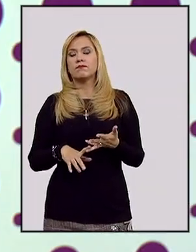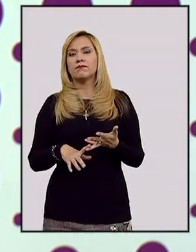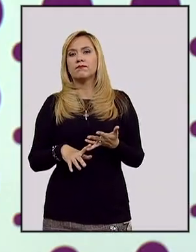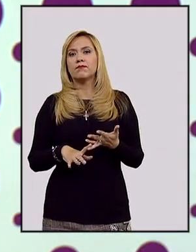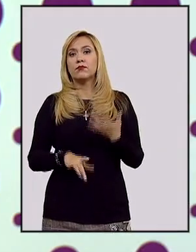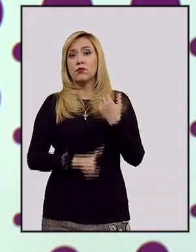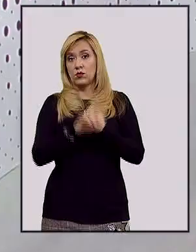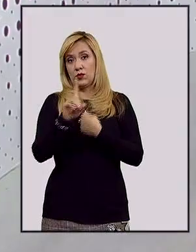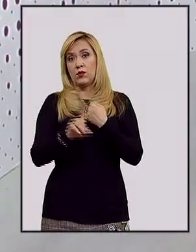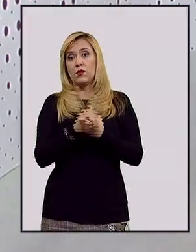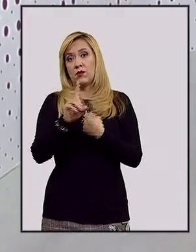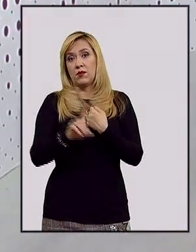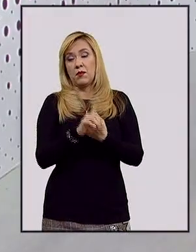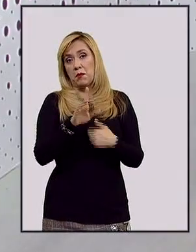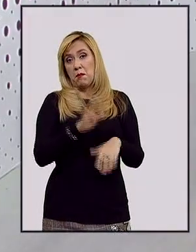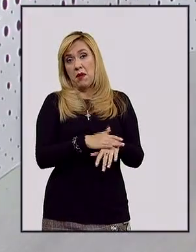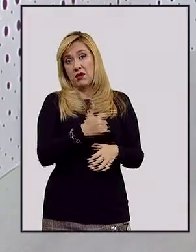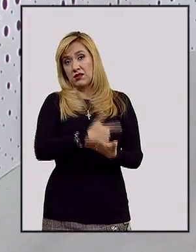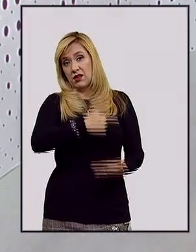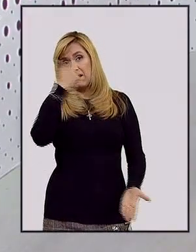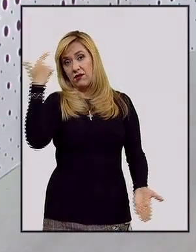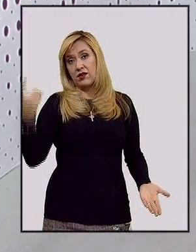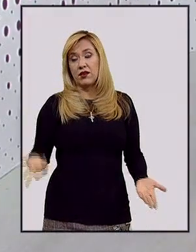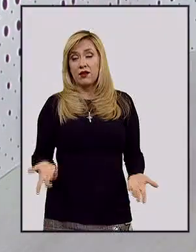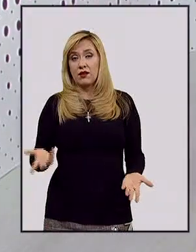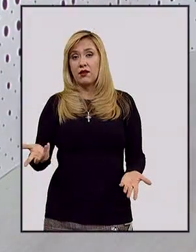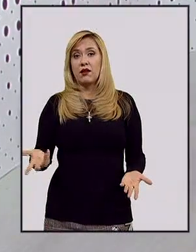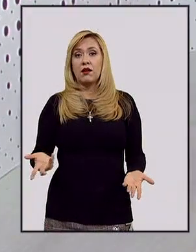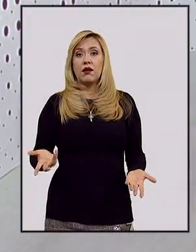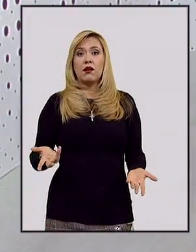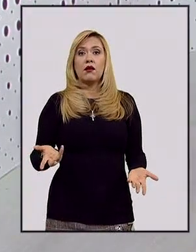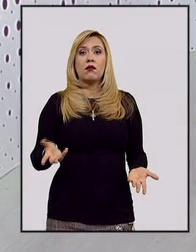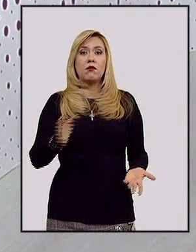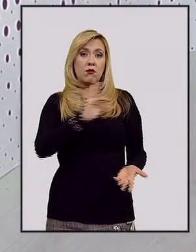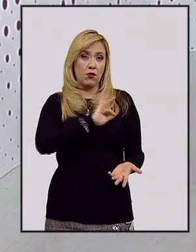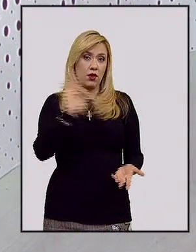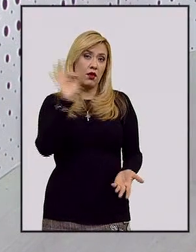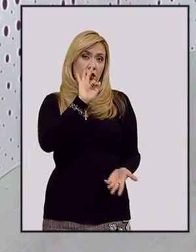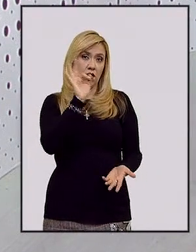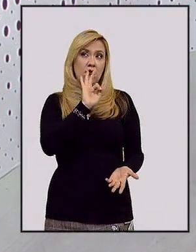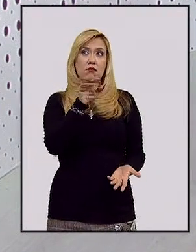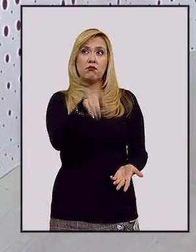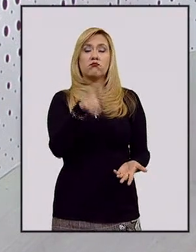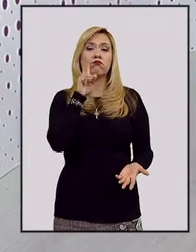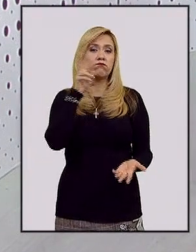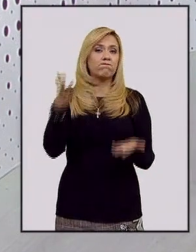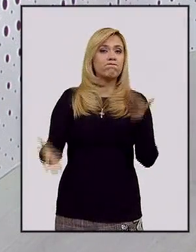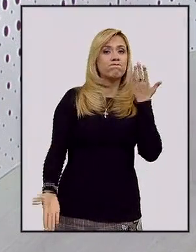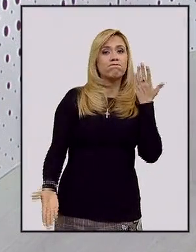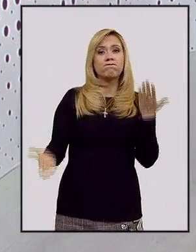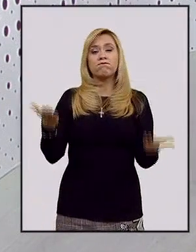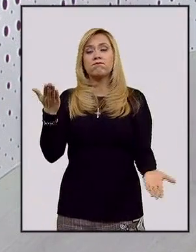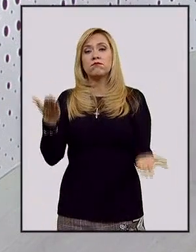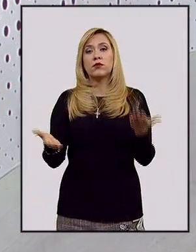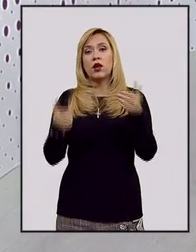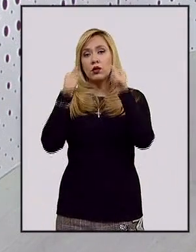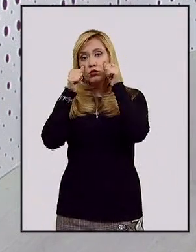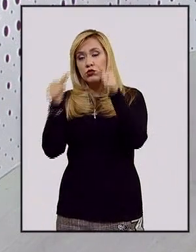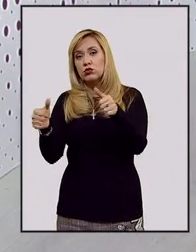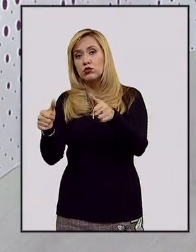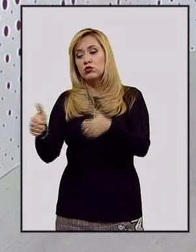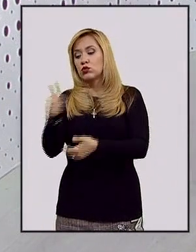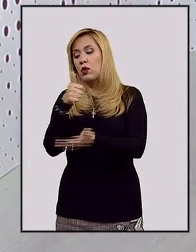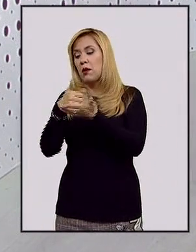El problema ahí se agrava, ¿no? Podríamos, digamos, comparar una atención médica en la Ciudad